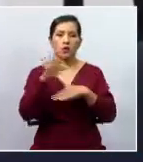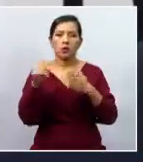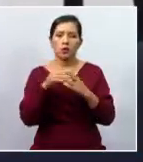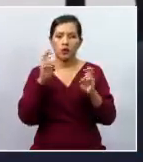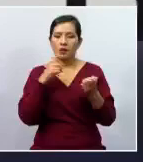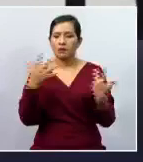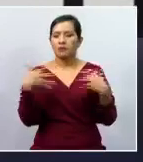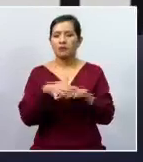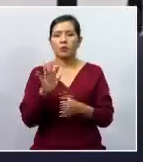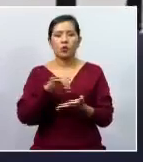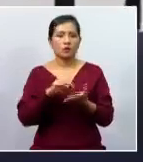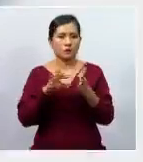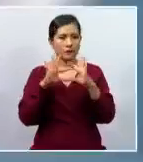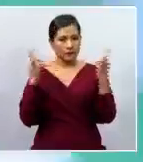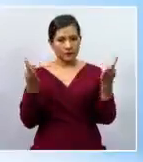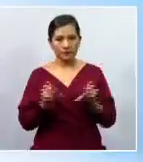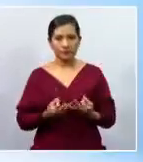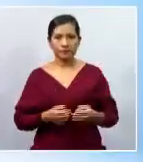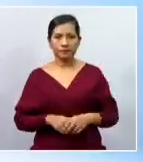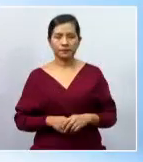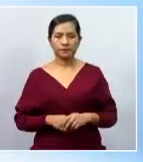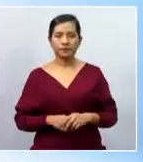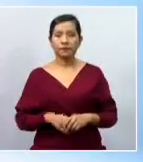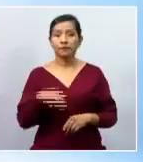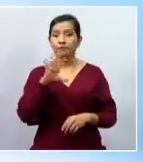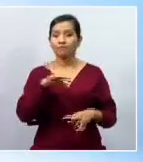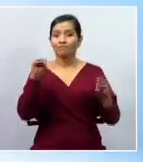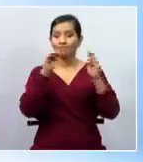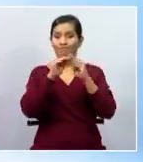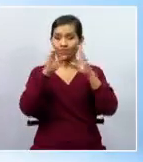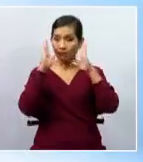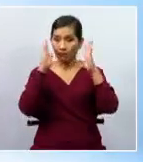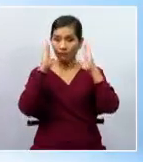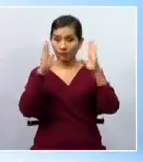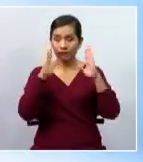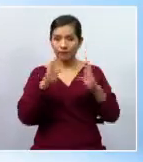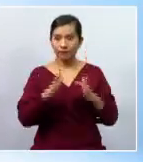reintegración familiar. Y escuche bien lo que ocurría en un transporte.